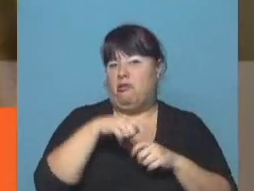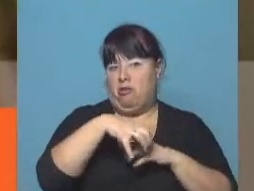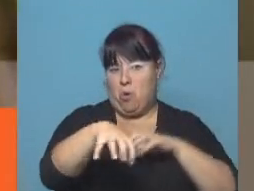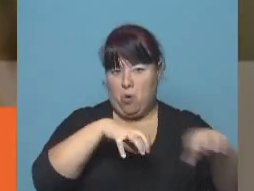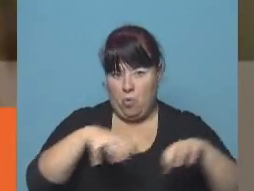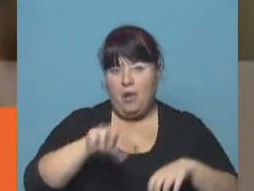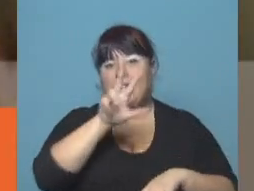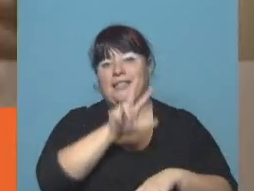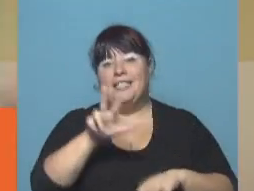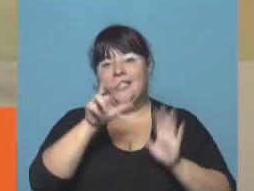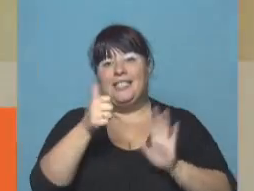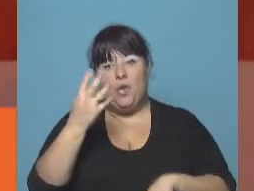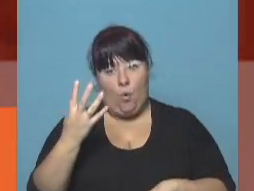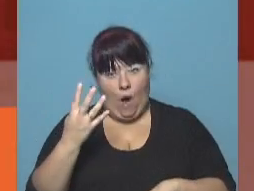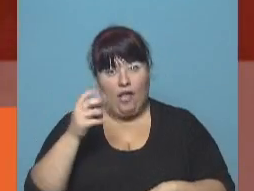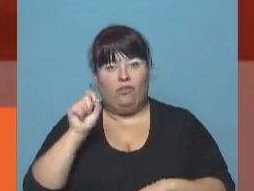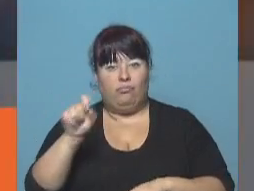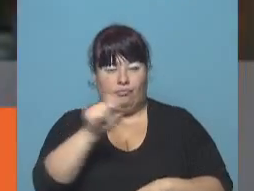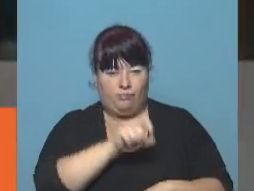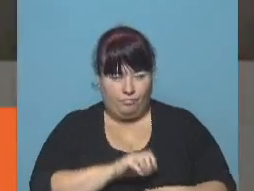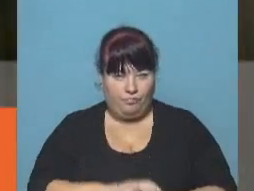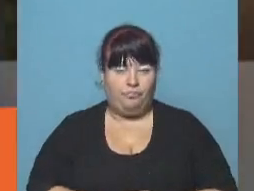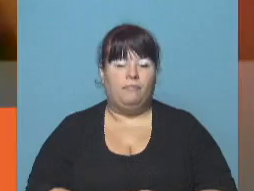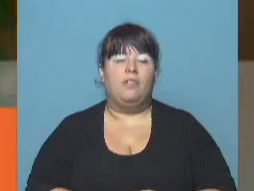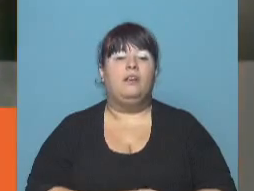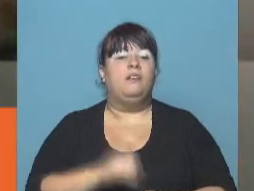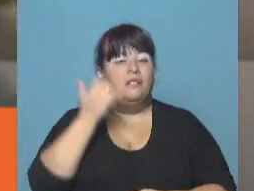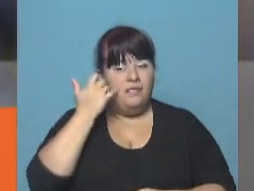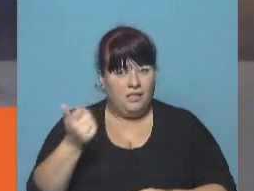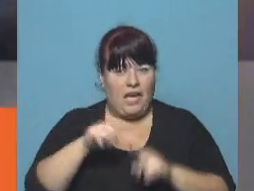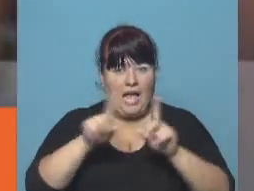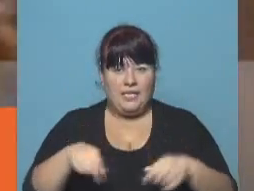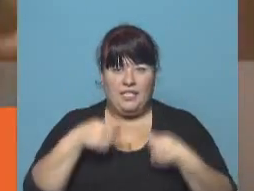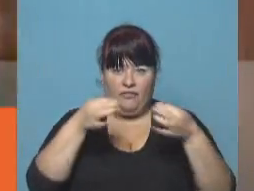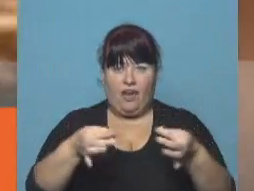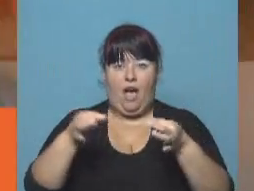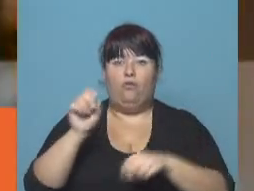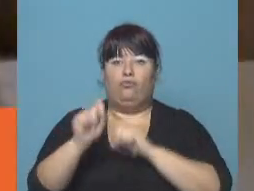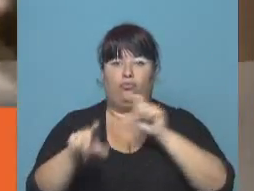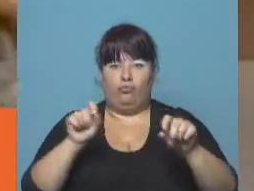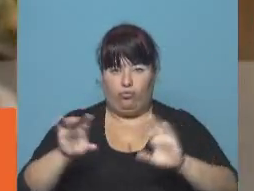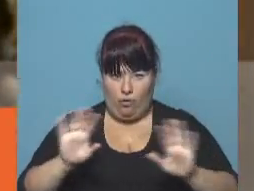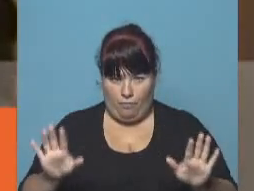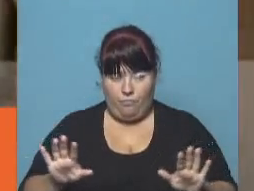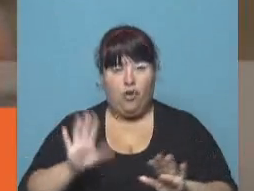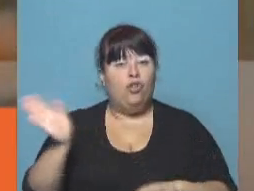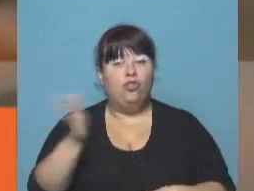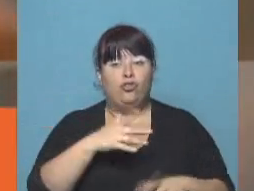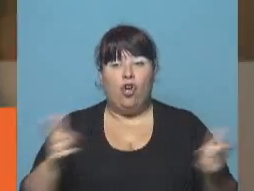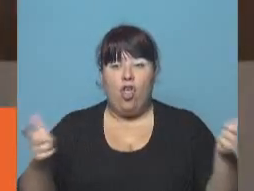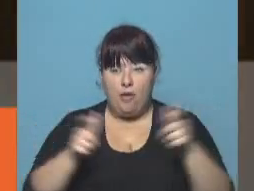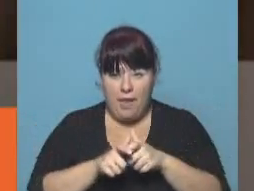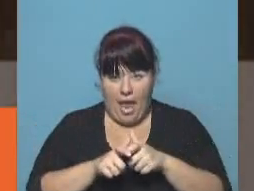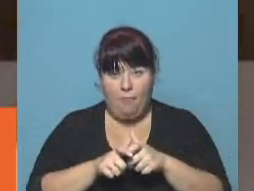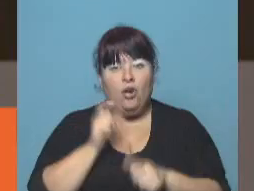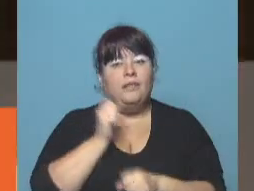sectoriales y 364 territoriales. Ya recibieron los certificados correspondientes. Todos los integrantes